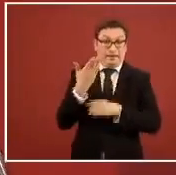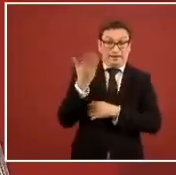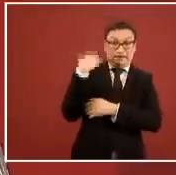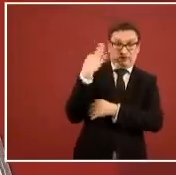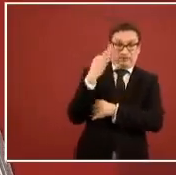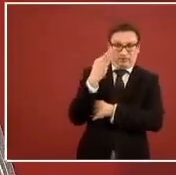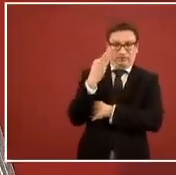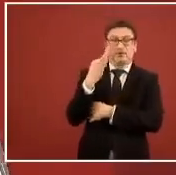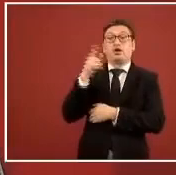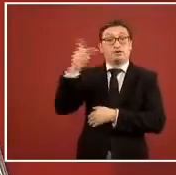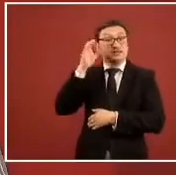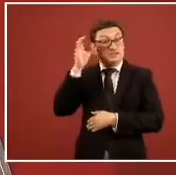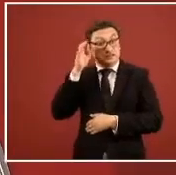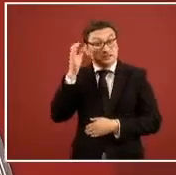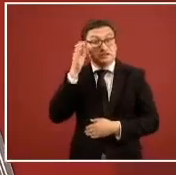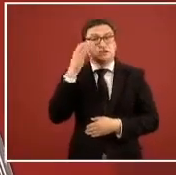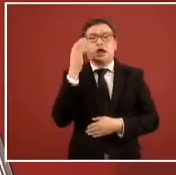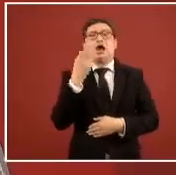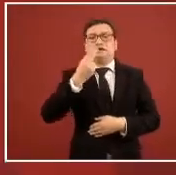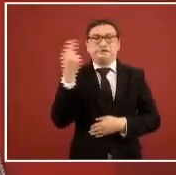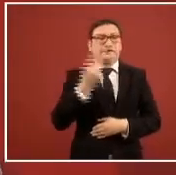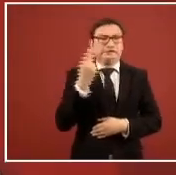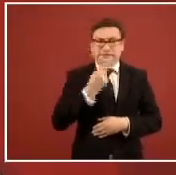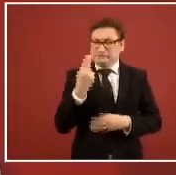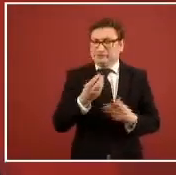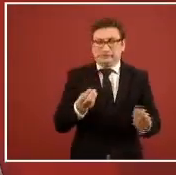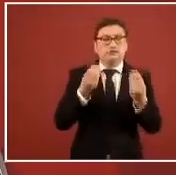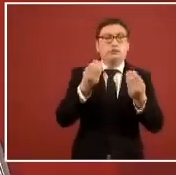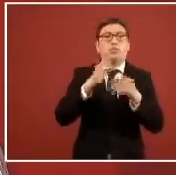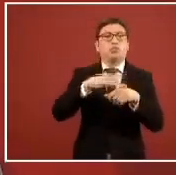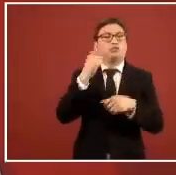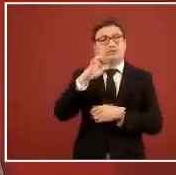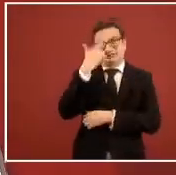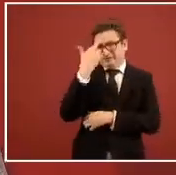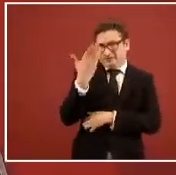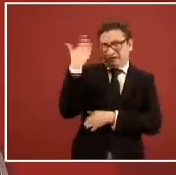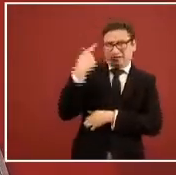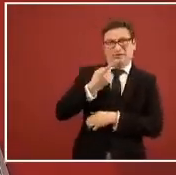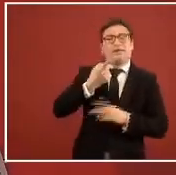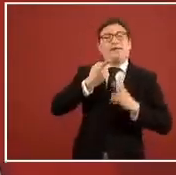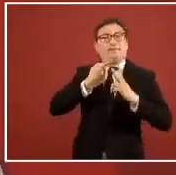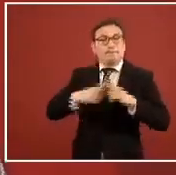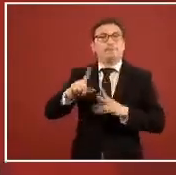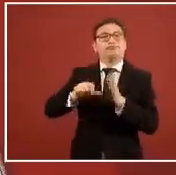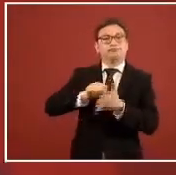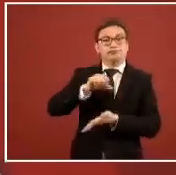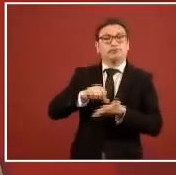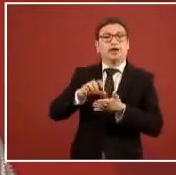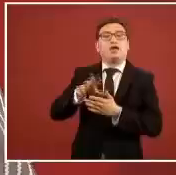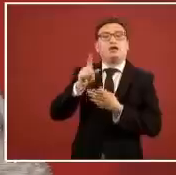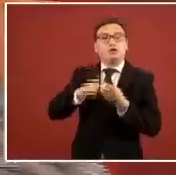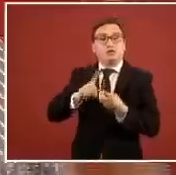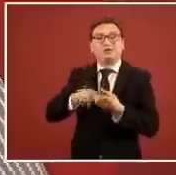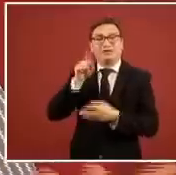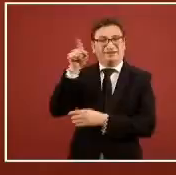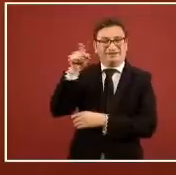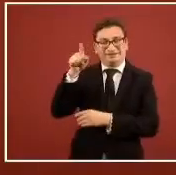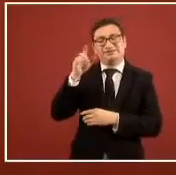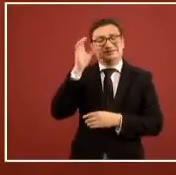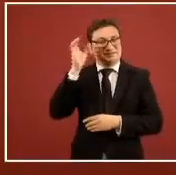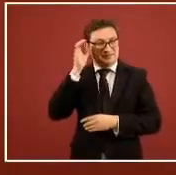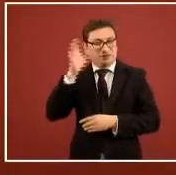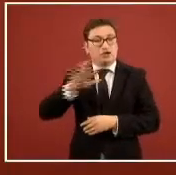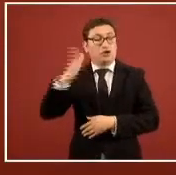tenía una enorme demanda de este tipo de insumos, porque era el epicentro de la pandemia, pues solicitó al mercado